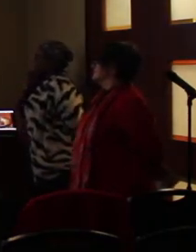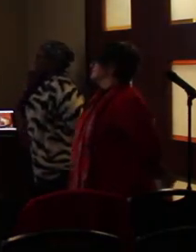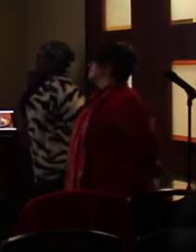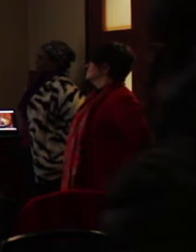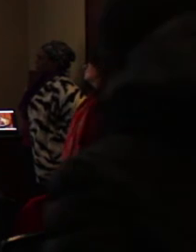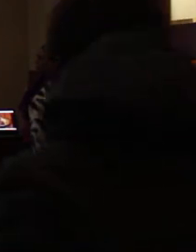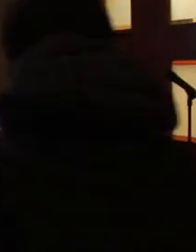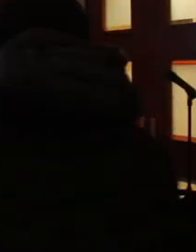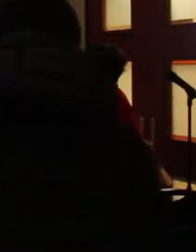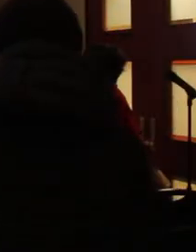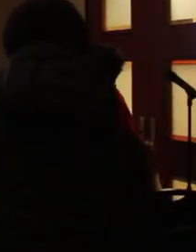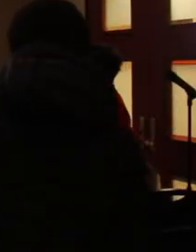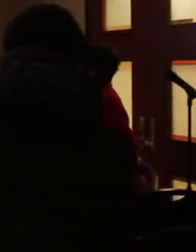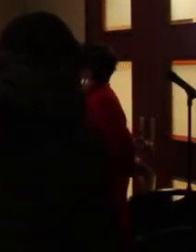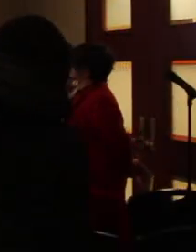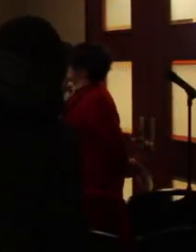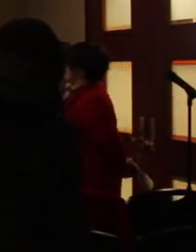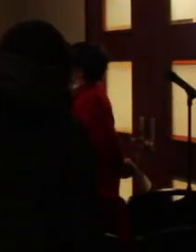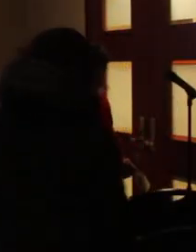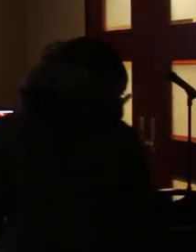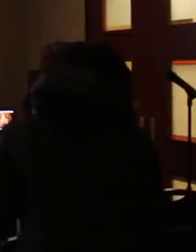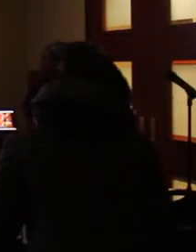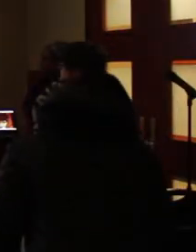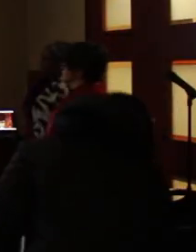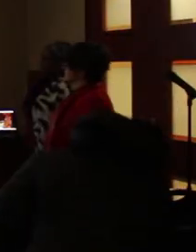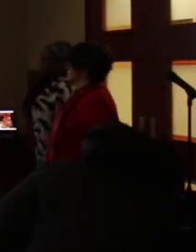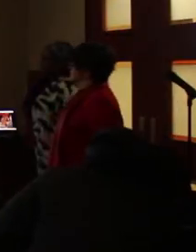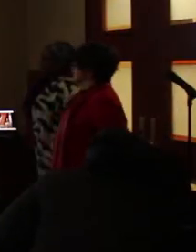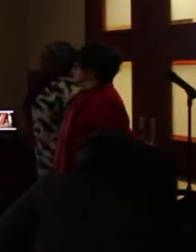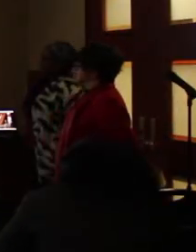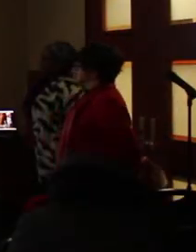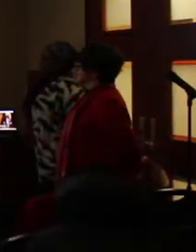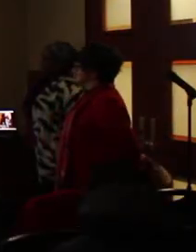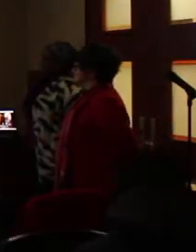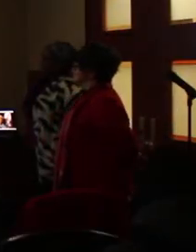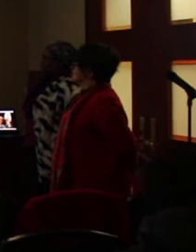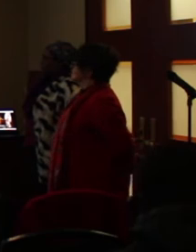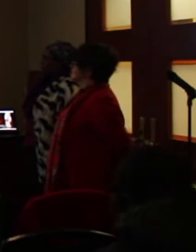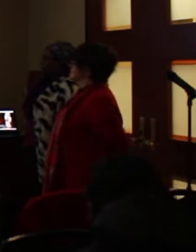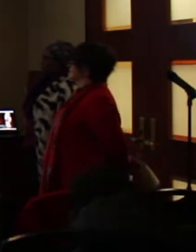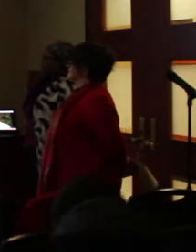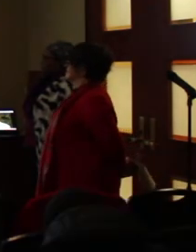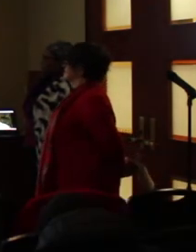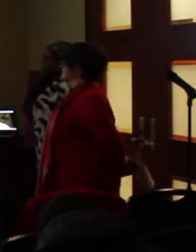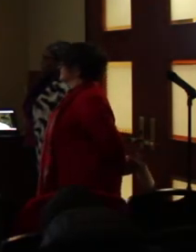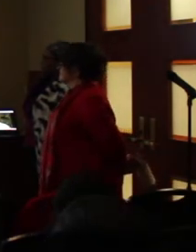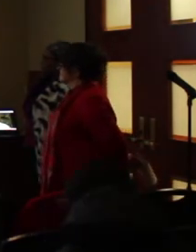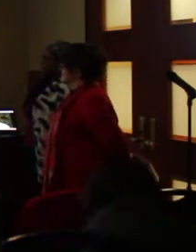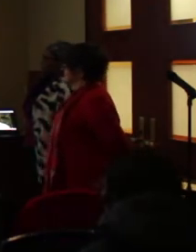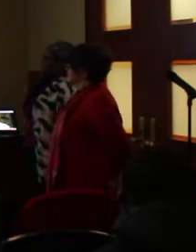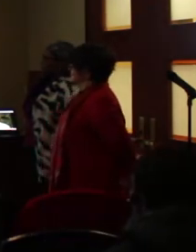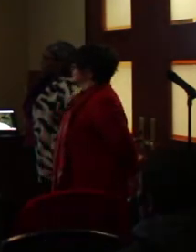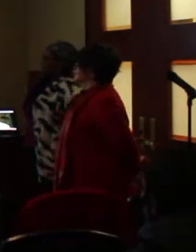Cuando estoy pintando, soy tan sincero. Quizás hablando a una conversación puede ocultarle algo, seguro. Quizás no le